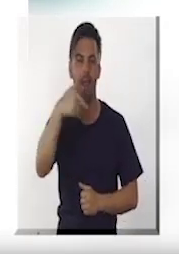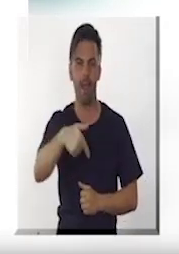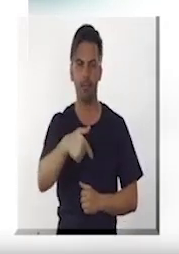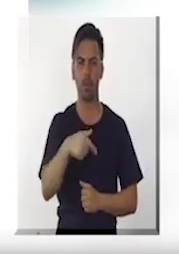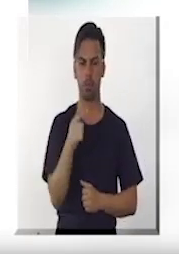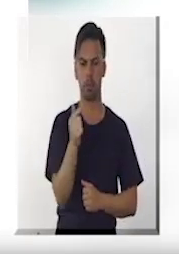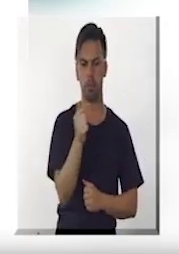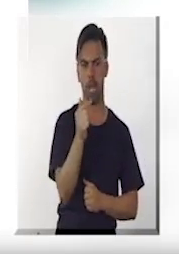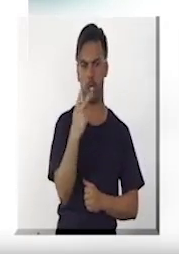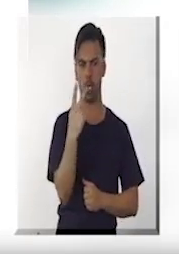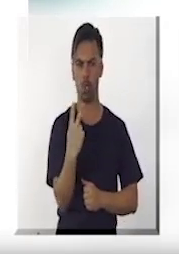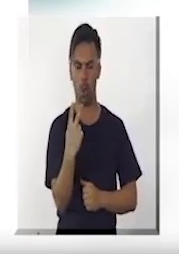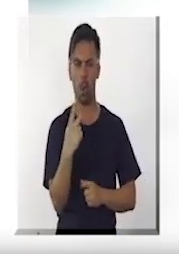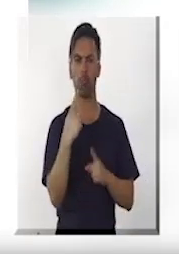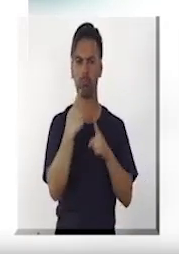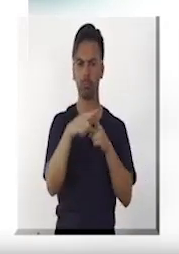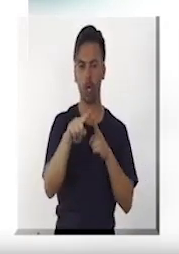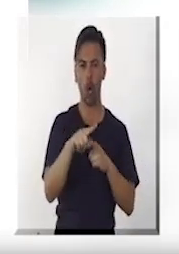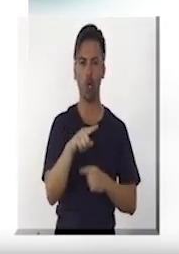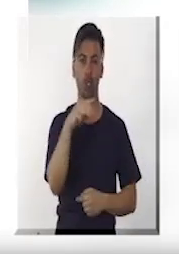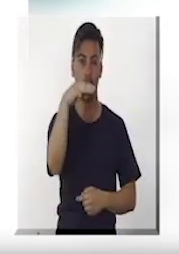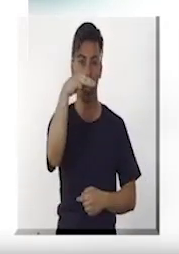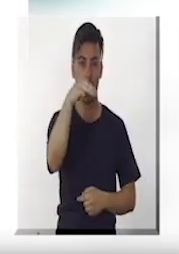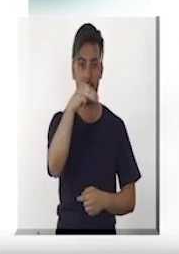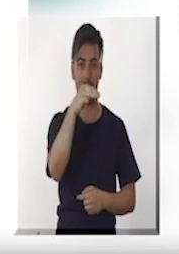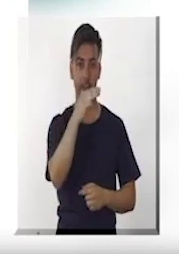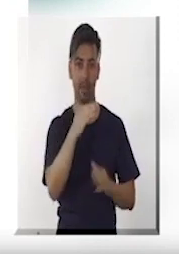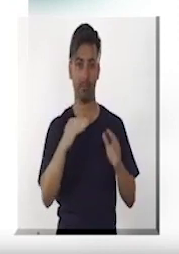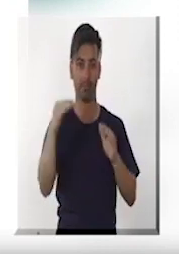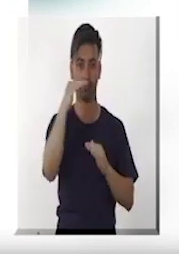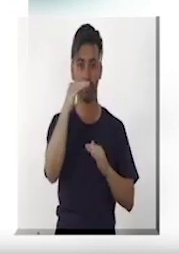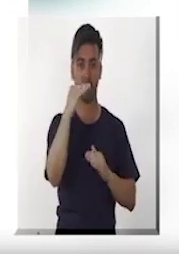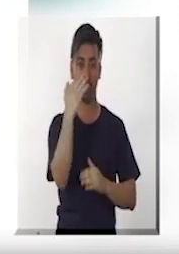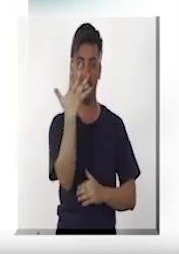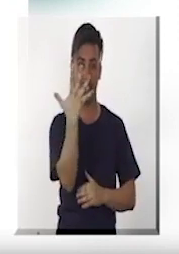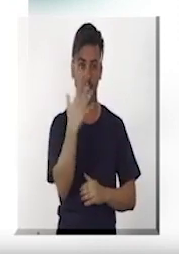5, p, menos 7t,